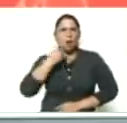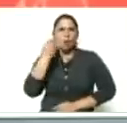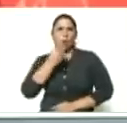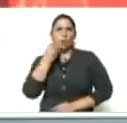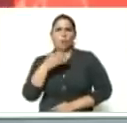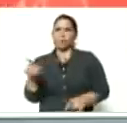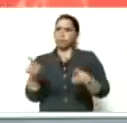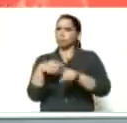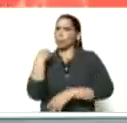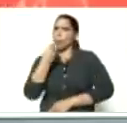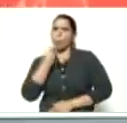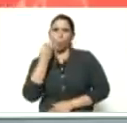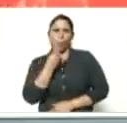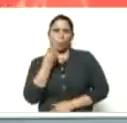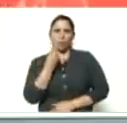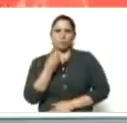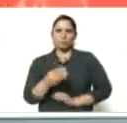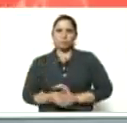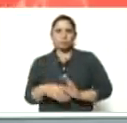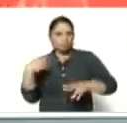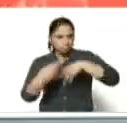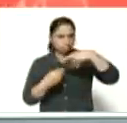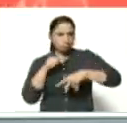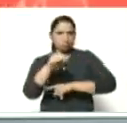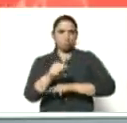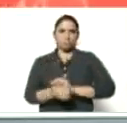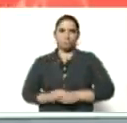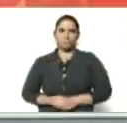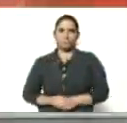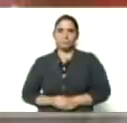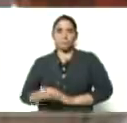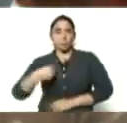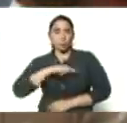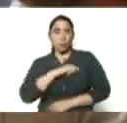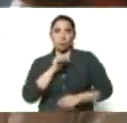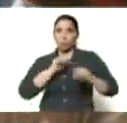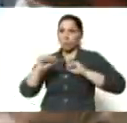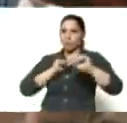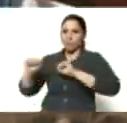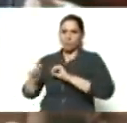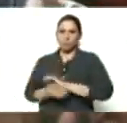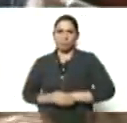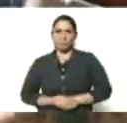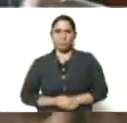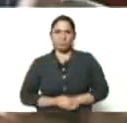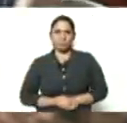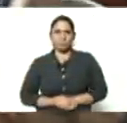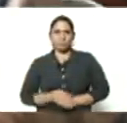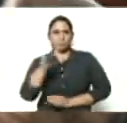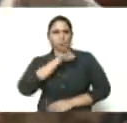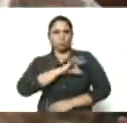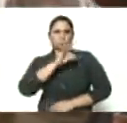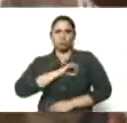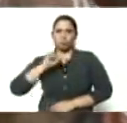los jóvenes de la juventud revolucionaria de nuestro movimiento